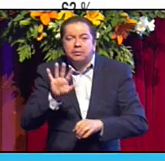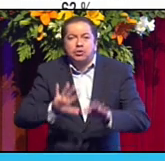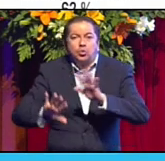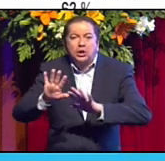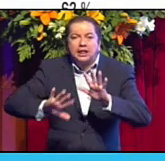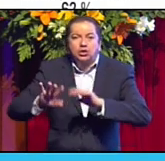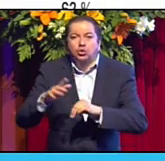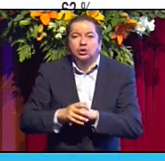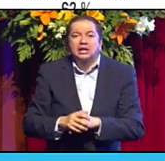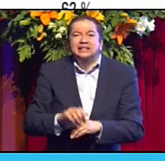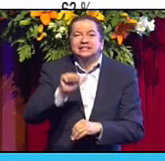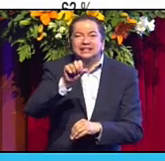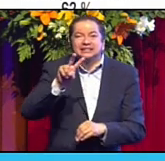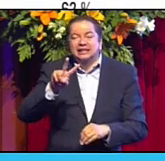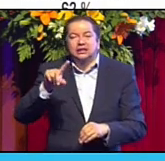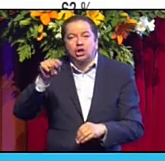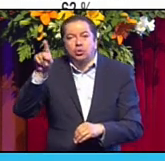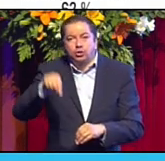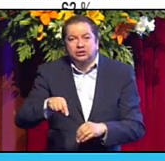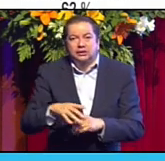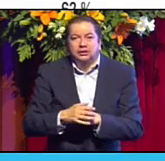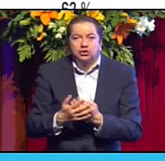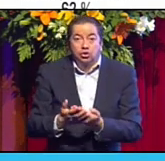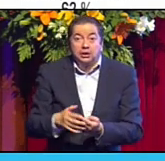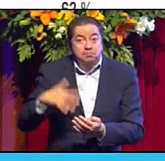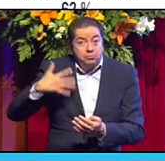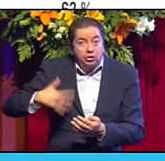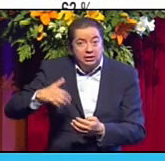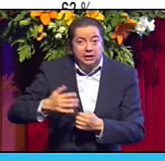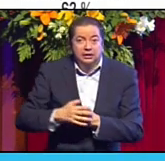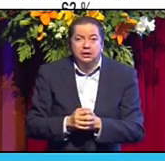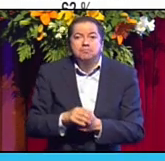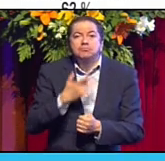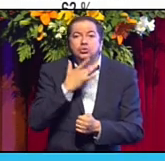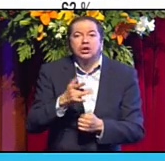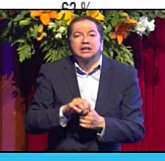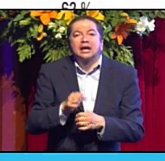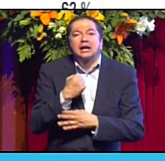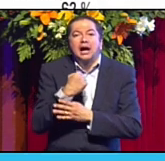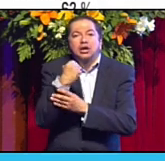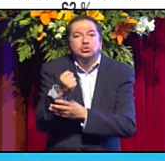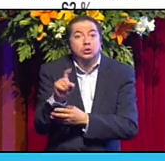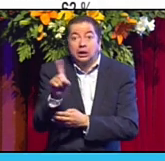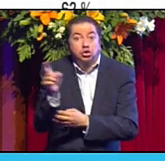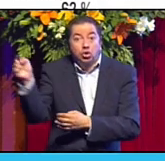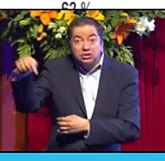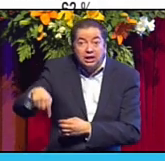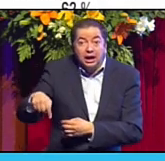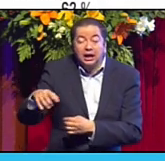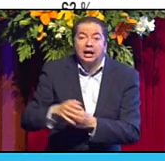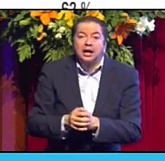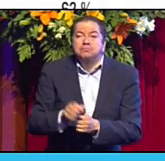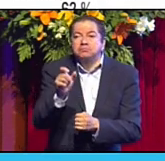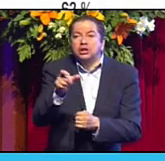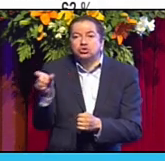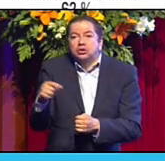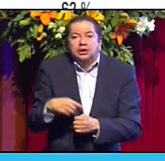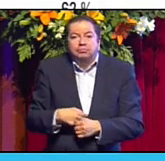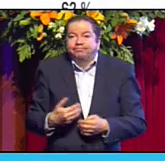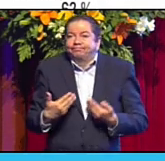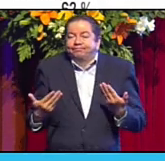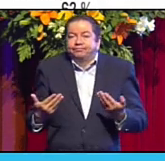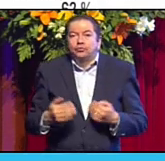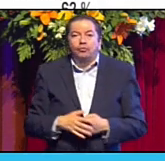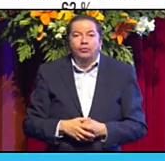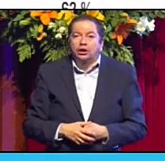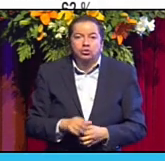cuidador, es de un 62%. Importantísimo, porque estas ayudas, si no llegan, son personas desvalidas. El